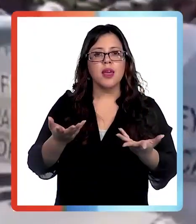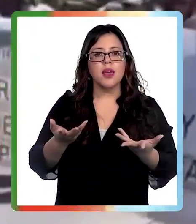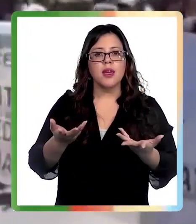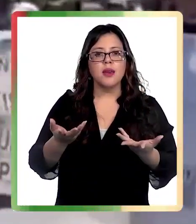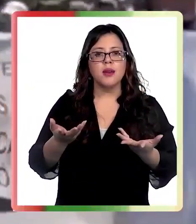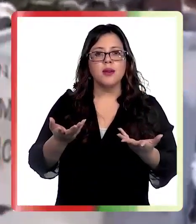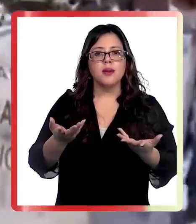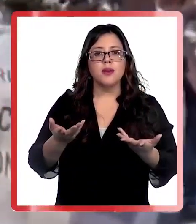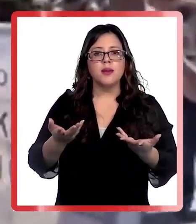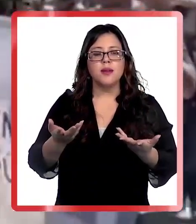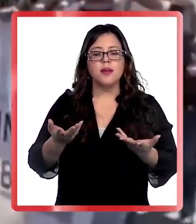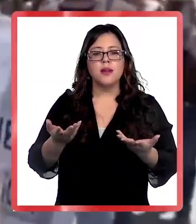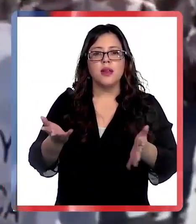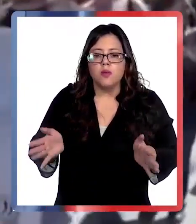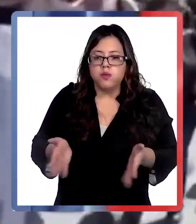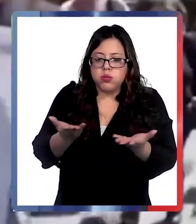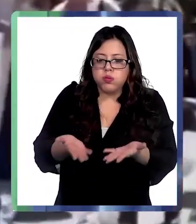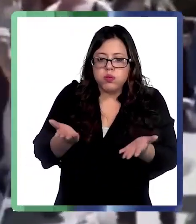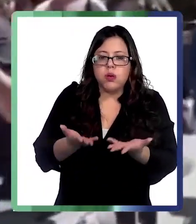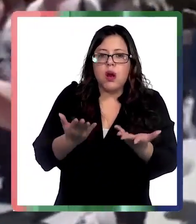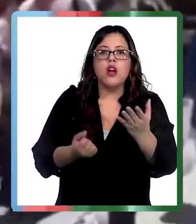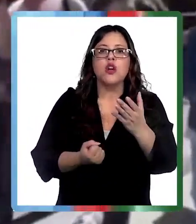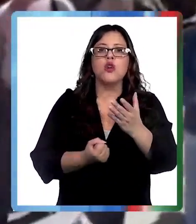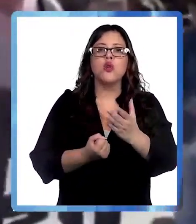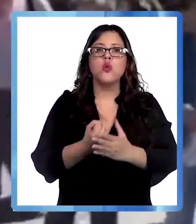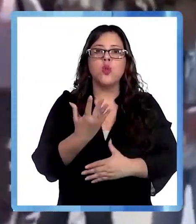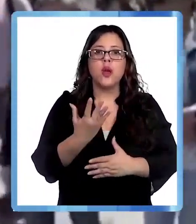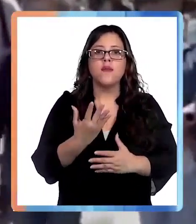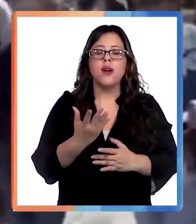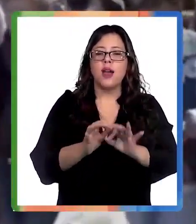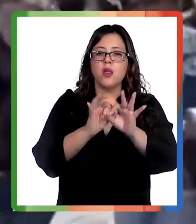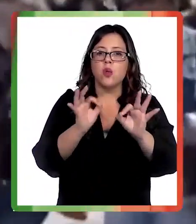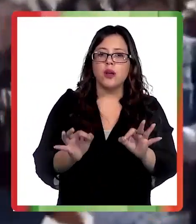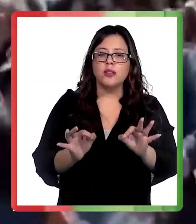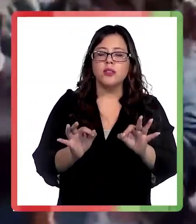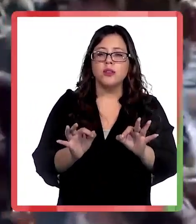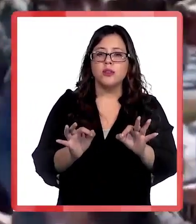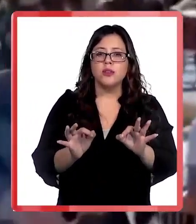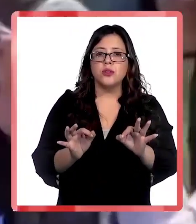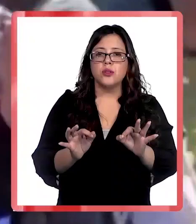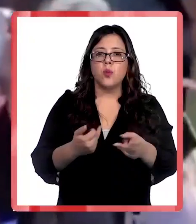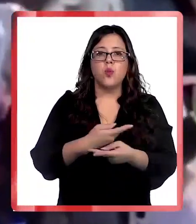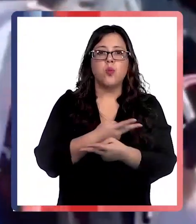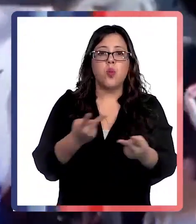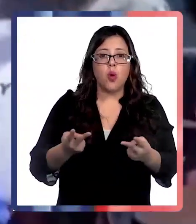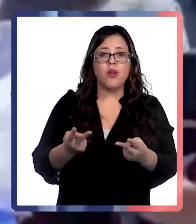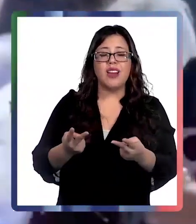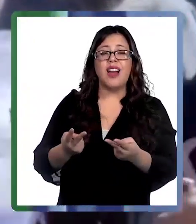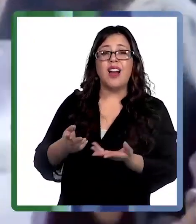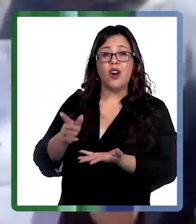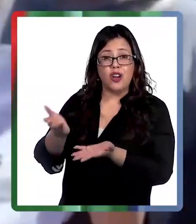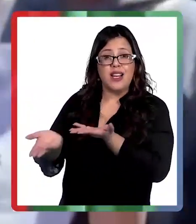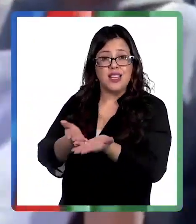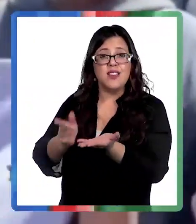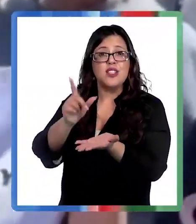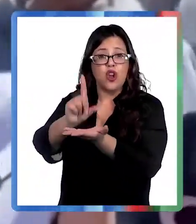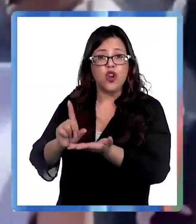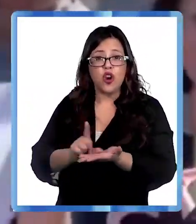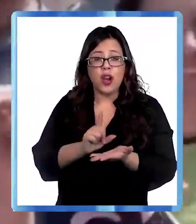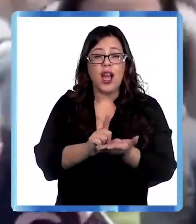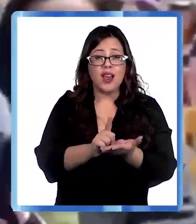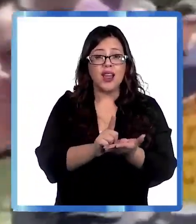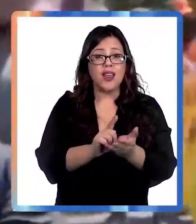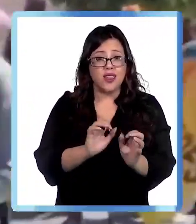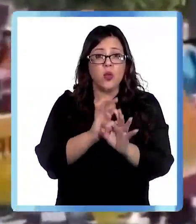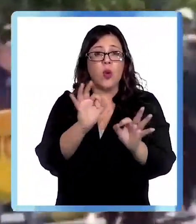menos el espíritu de generar esta nueva instalación de la educación pública a través de la Dirección de Educación Pública y sus servicios